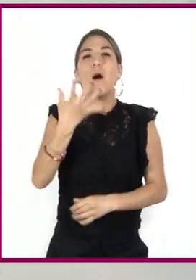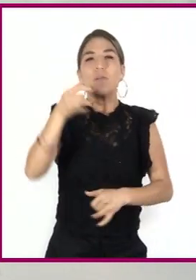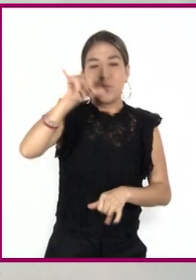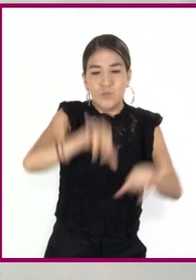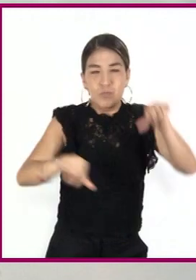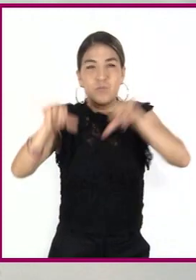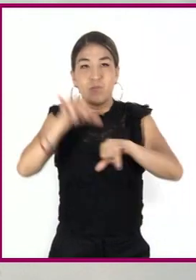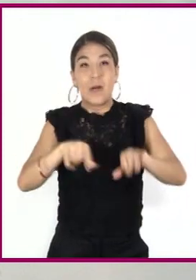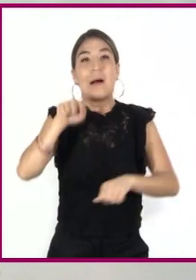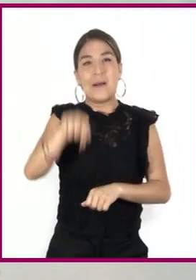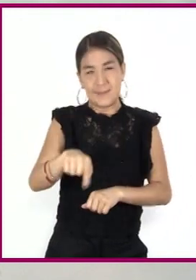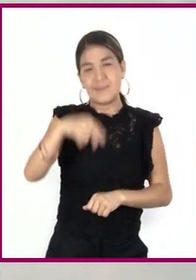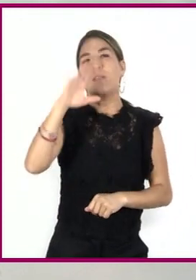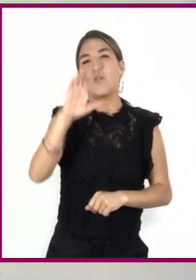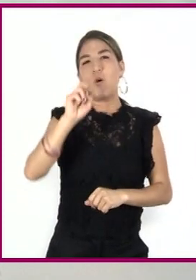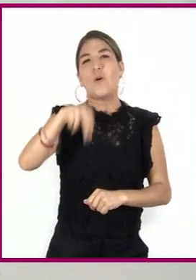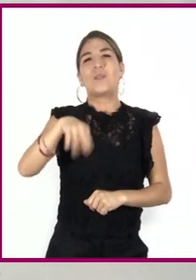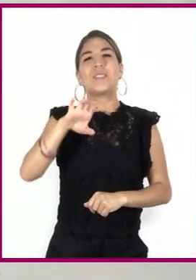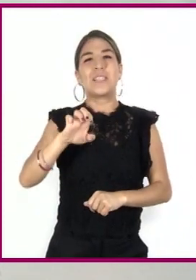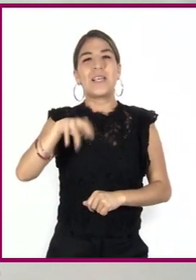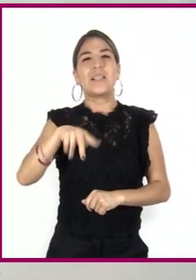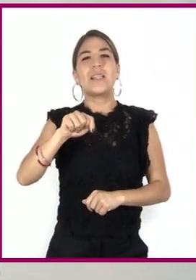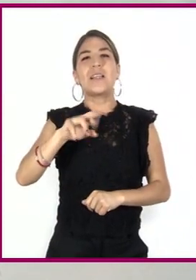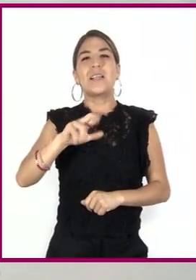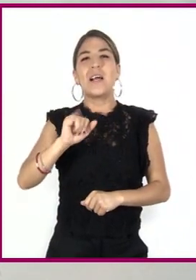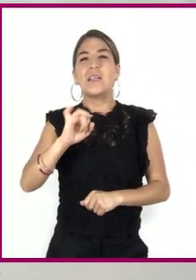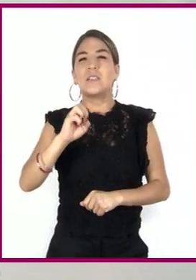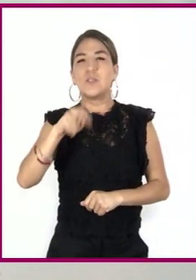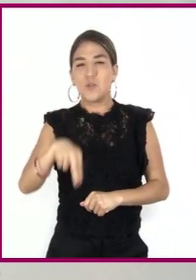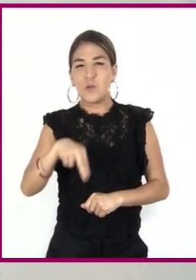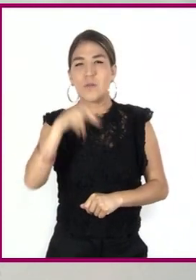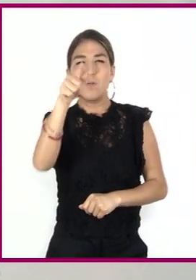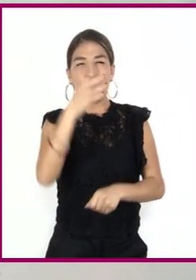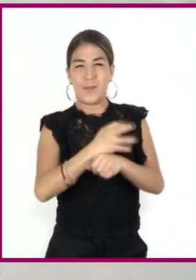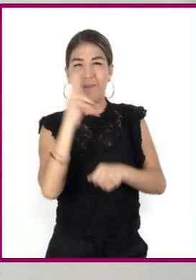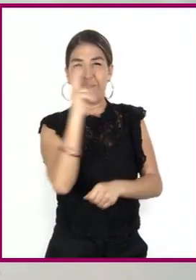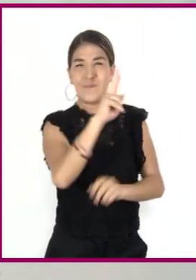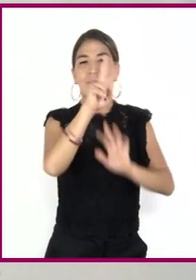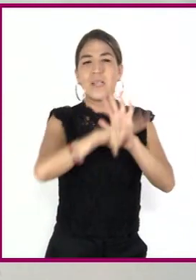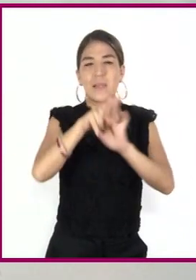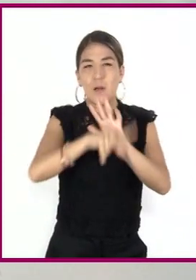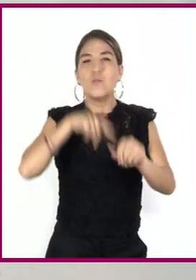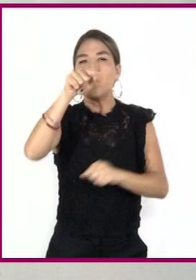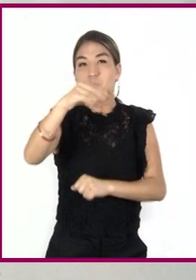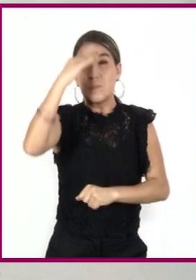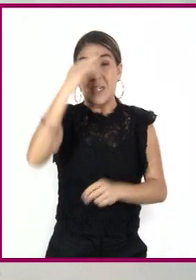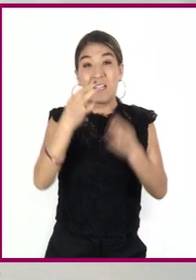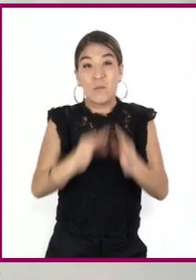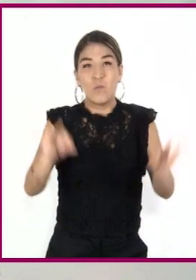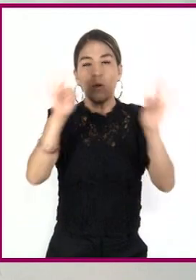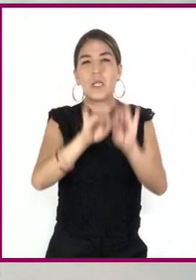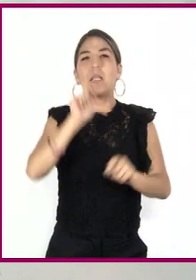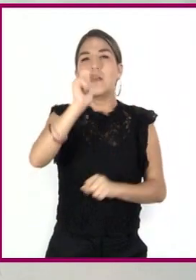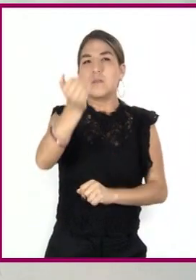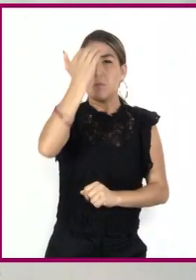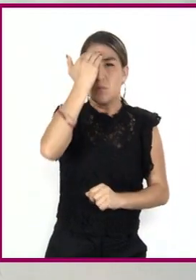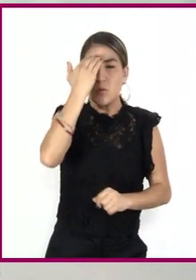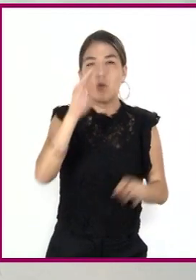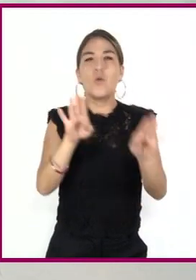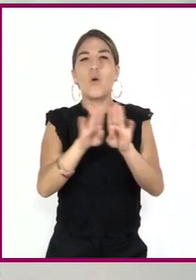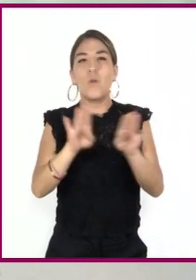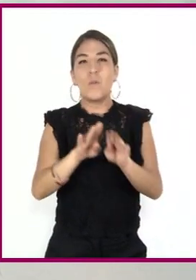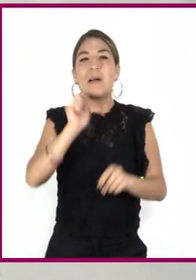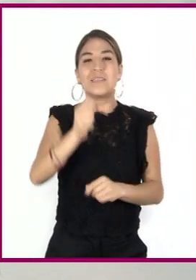entre ellas es la concentración. Observen con atención el siguiente video y reflexionen sobre la importancia de conocer la